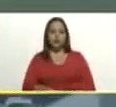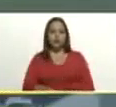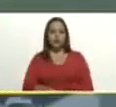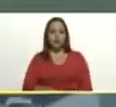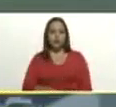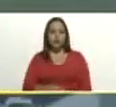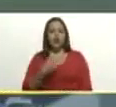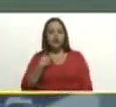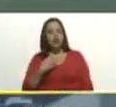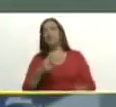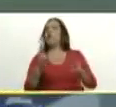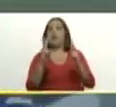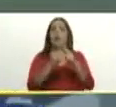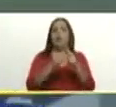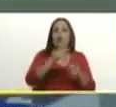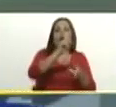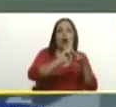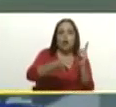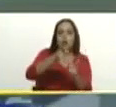Conozco parte